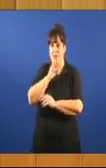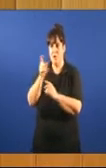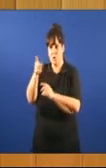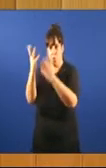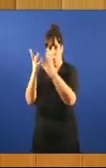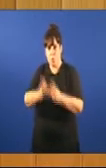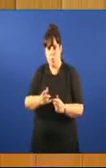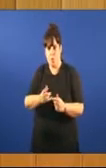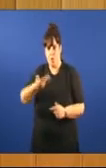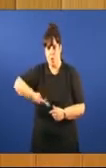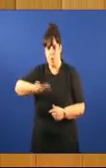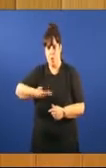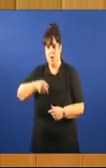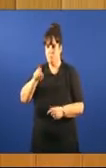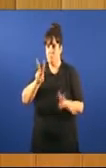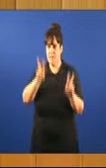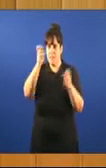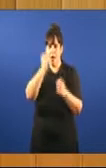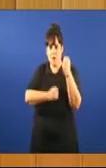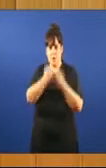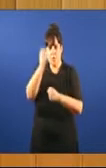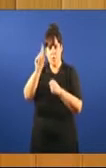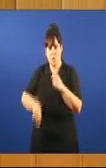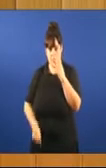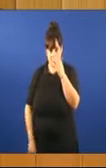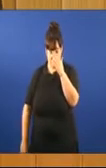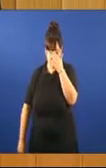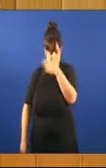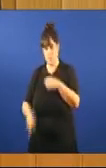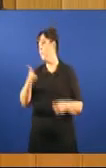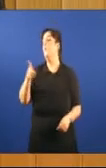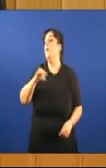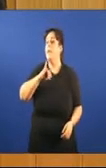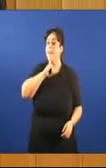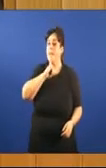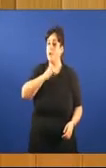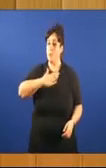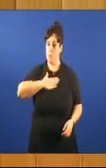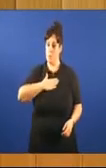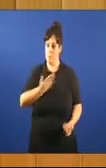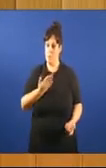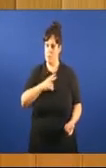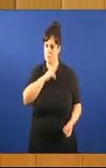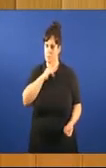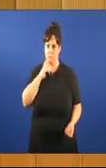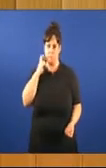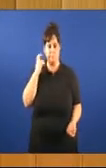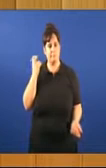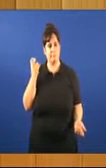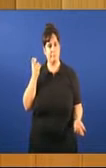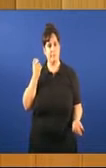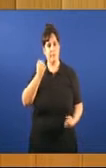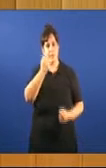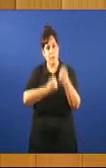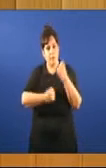cuestión económica. Ter un idioma propio ten un valor incalculável, tamén no económico.